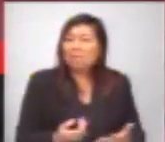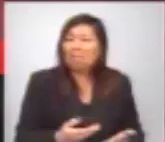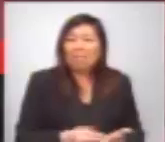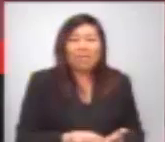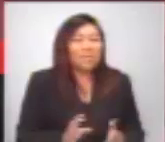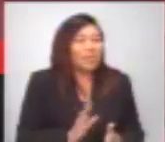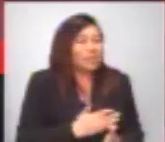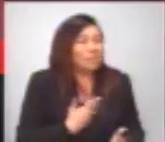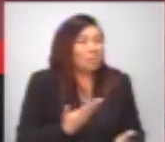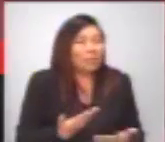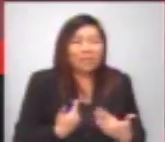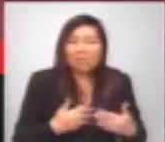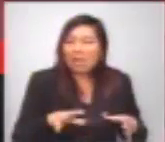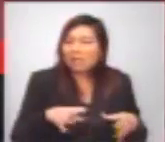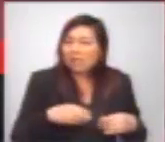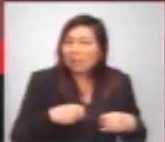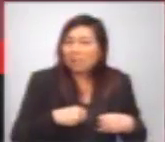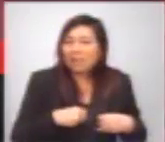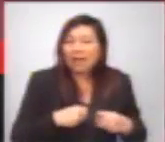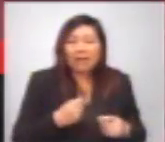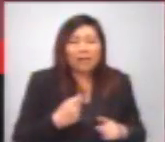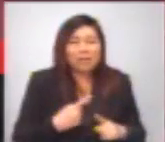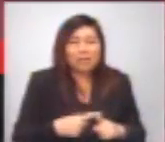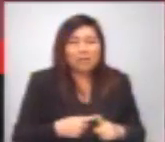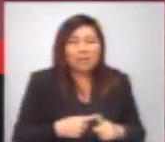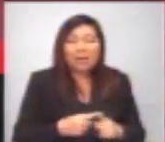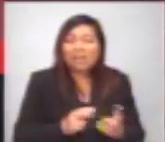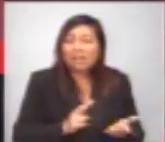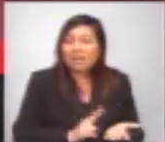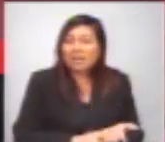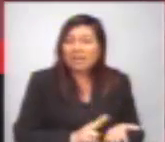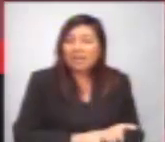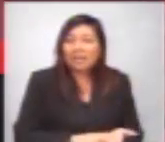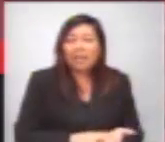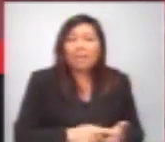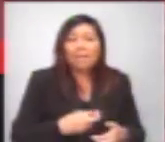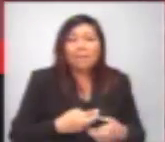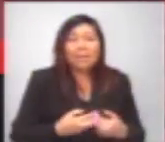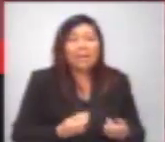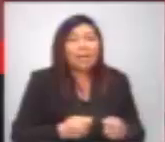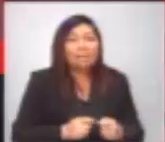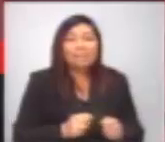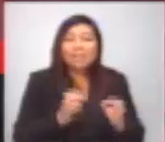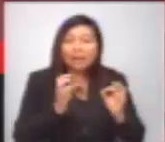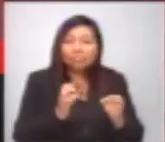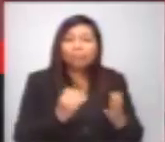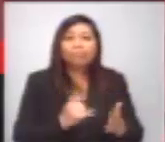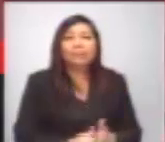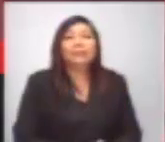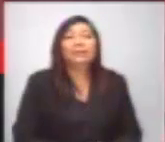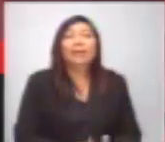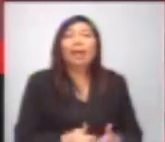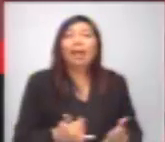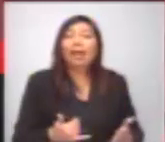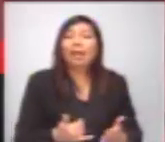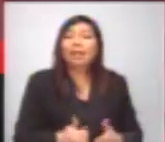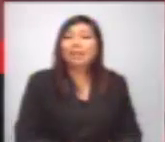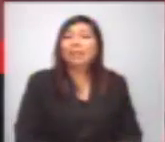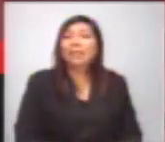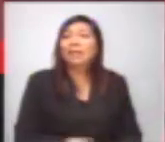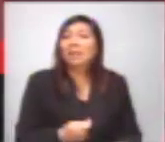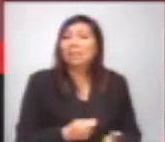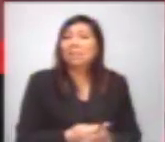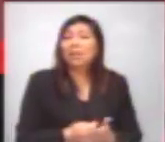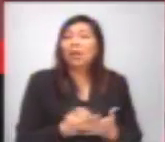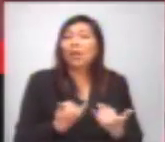privilegio incalificable hacer exoneraciones, incluso sobre el producto, las ventas netas. Antes solo era sobre la